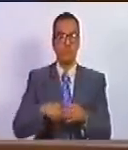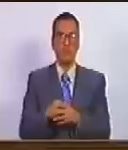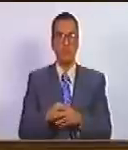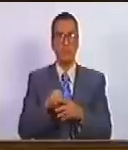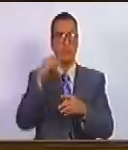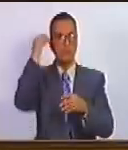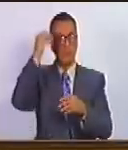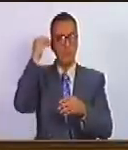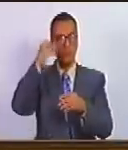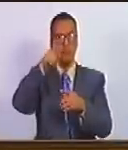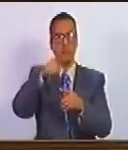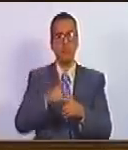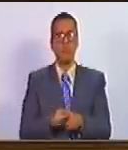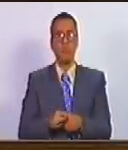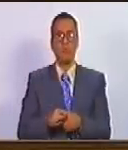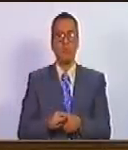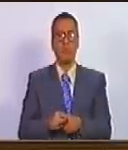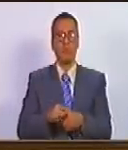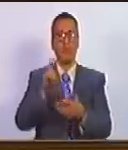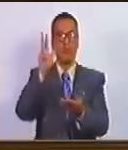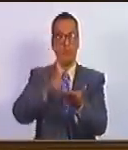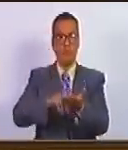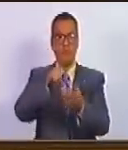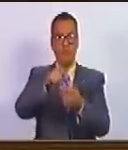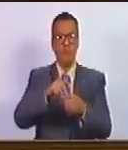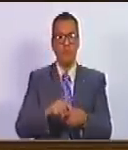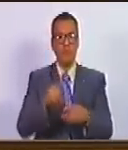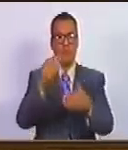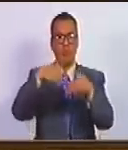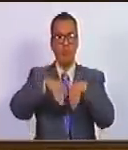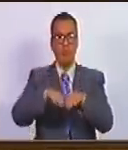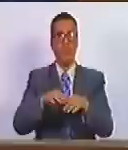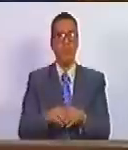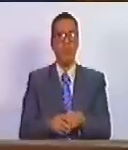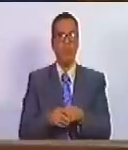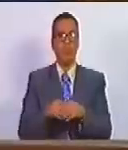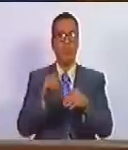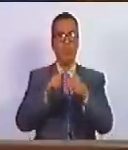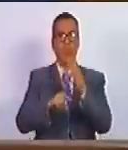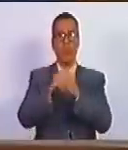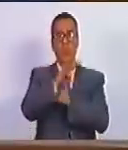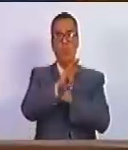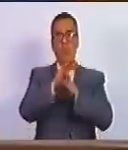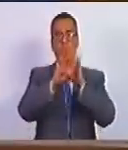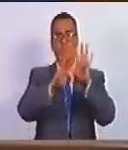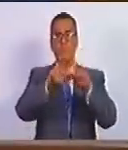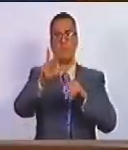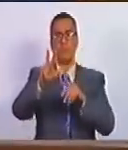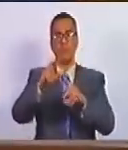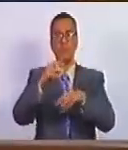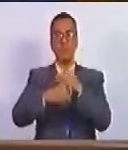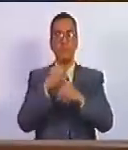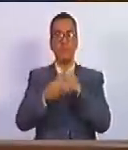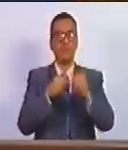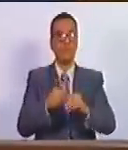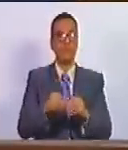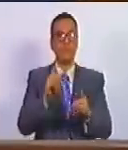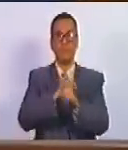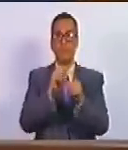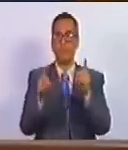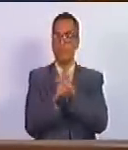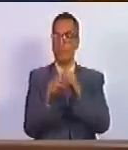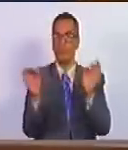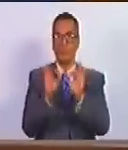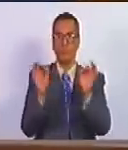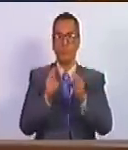En consideración, aprobado. Siguiente. Nonagésimo tercero. Se propone aprobar sin modificación